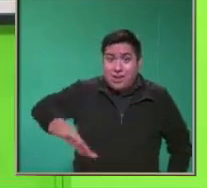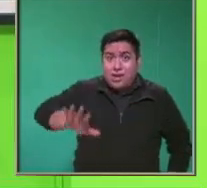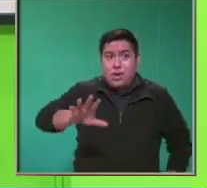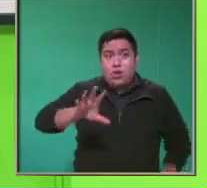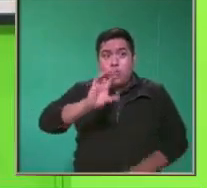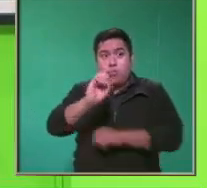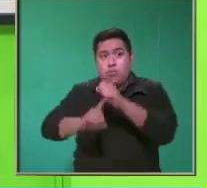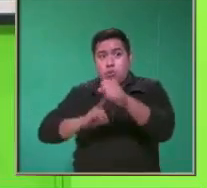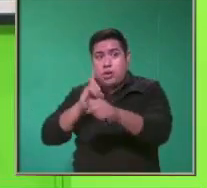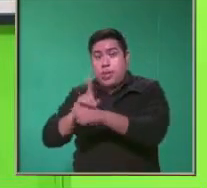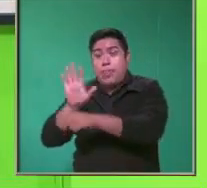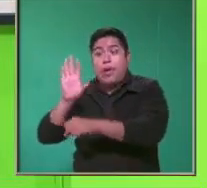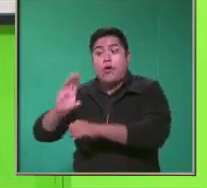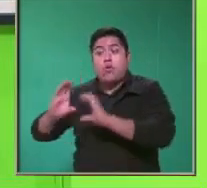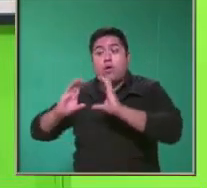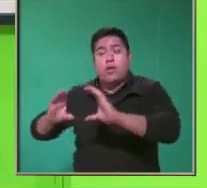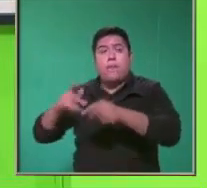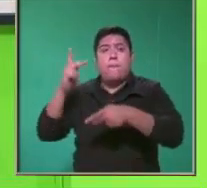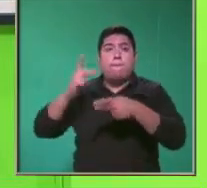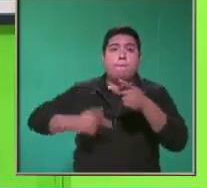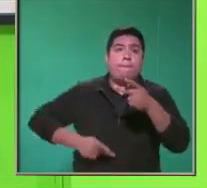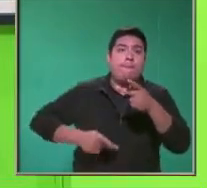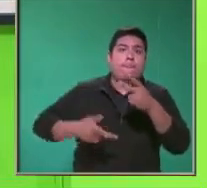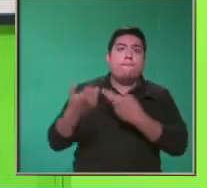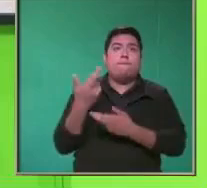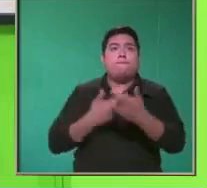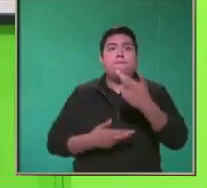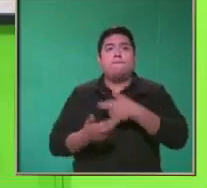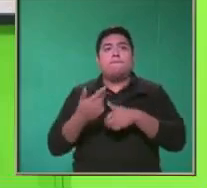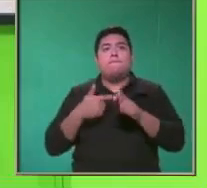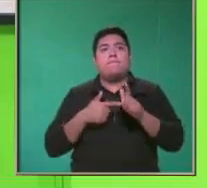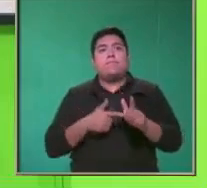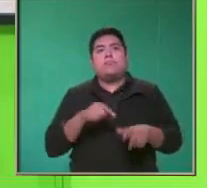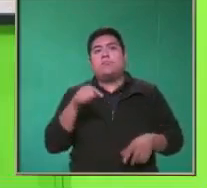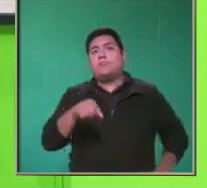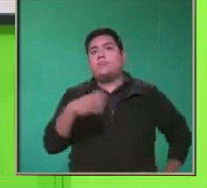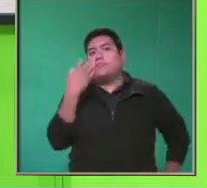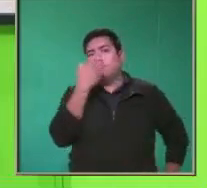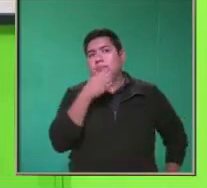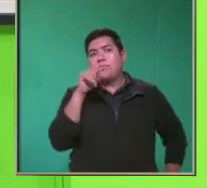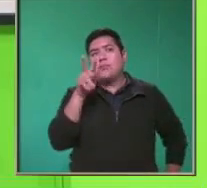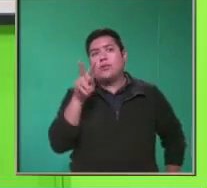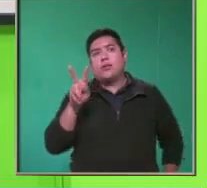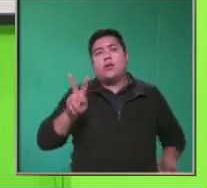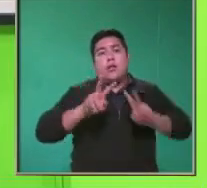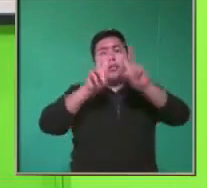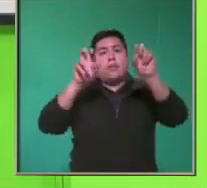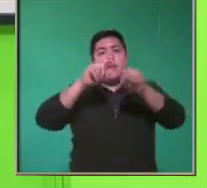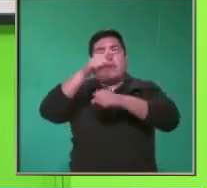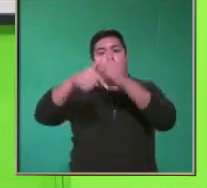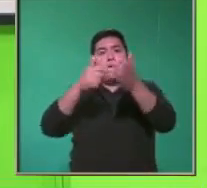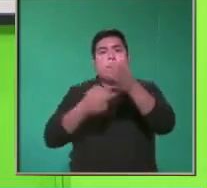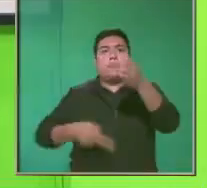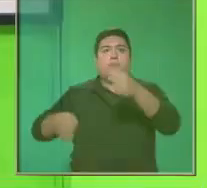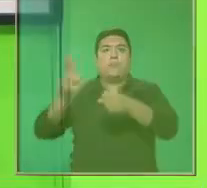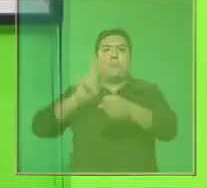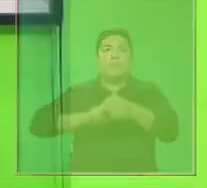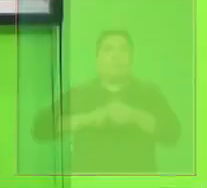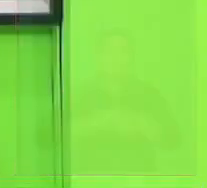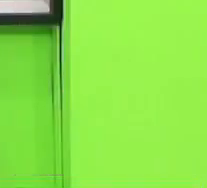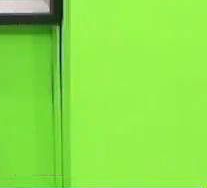corte, regresamos después de él para continuar aquí por Escuela TV con el tema de regiones naturales.